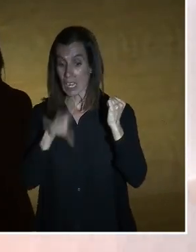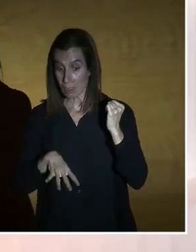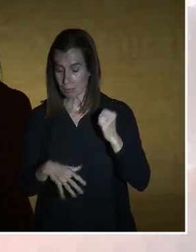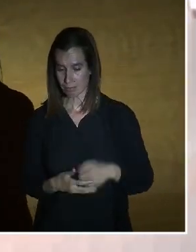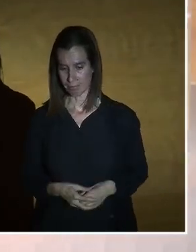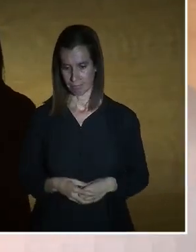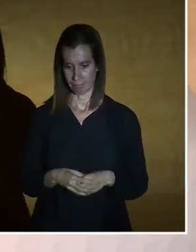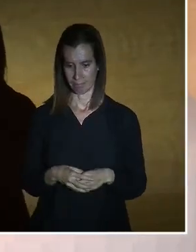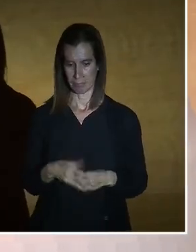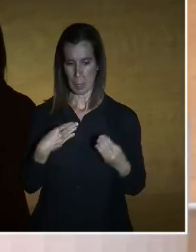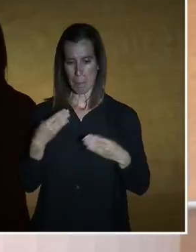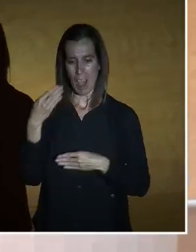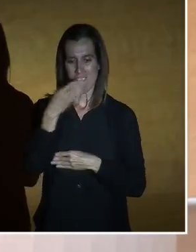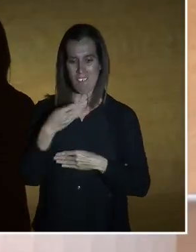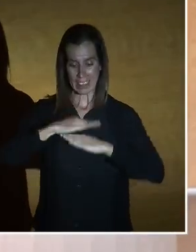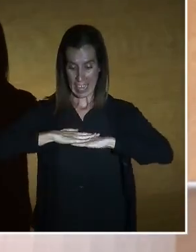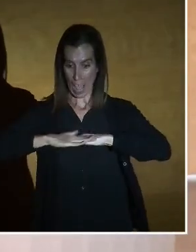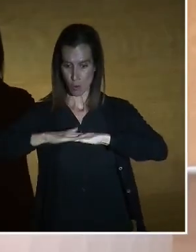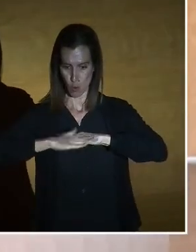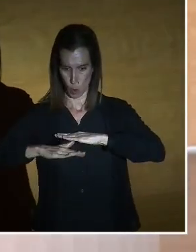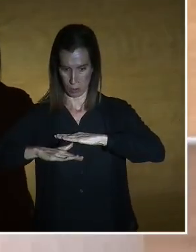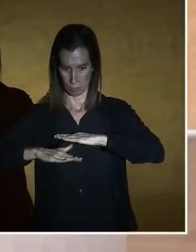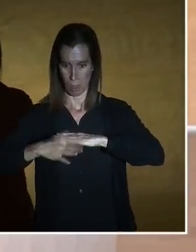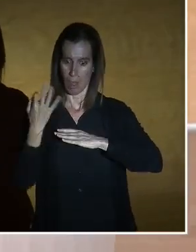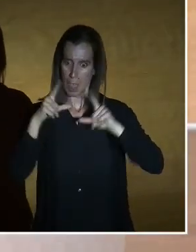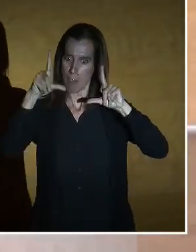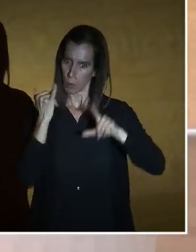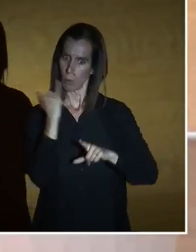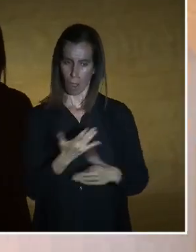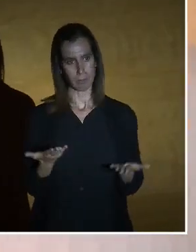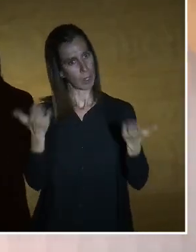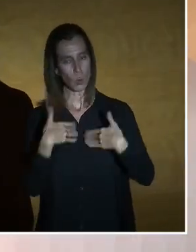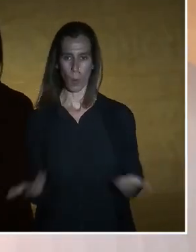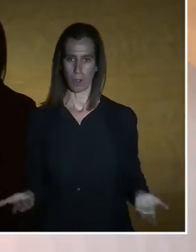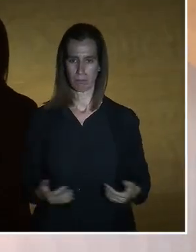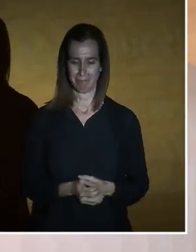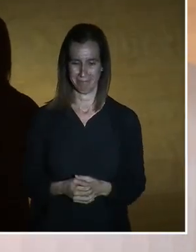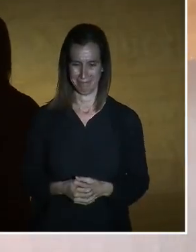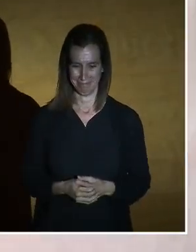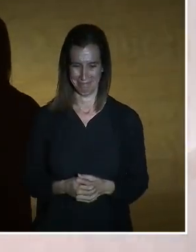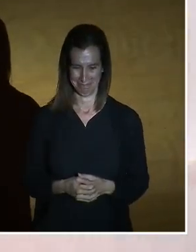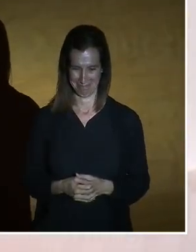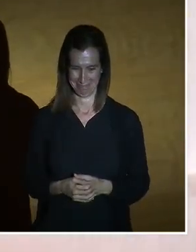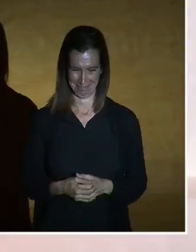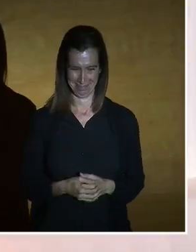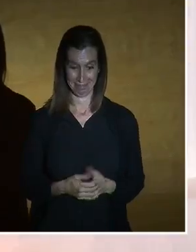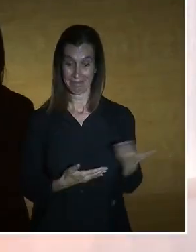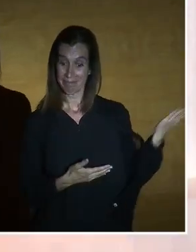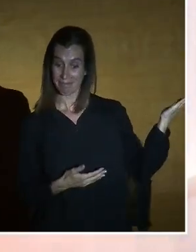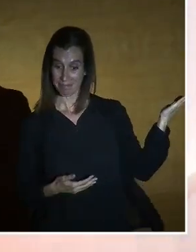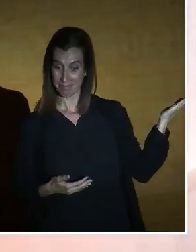que son las bacterias del suelo, que de hecho debería aparecer la diapositiva, pero no está, donde veíamos que había